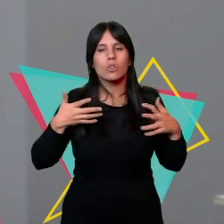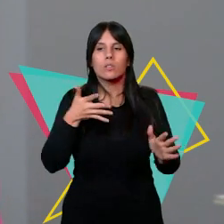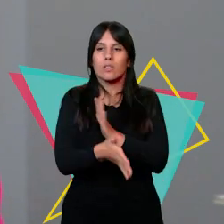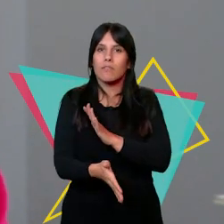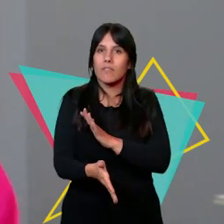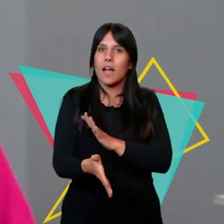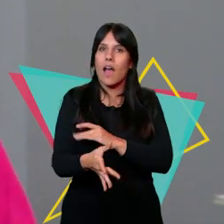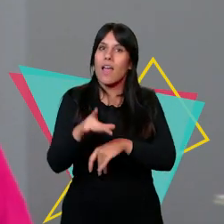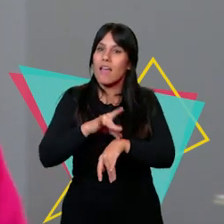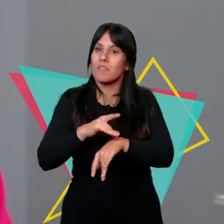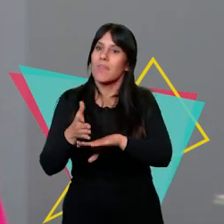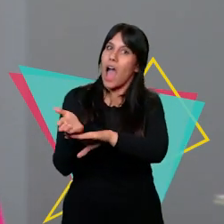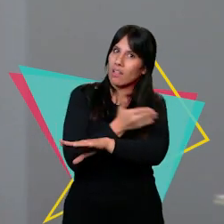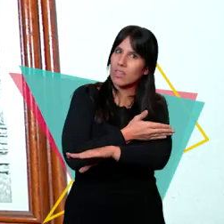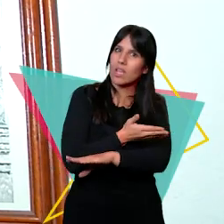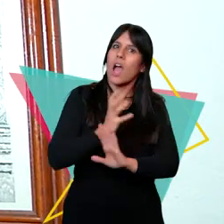de sobrevenirle la enfermedad.